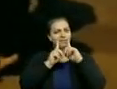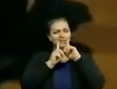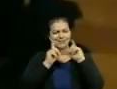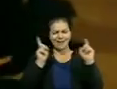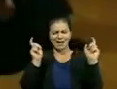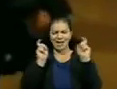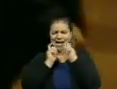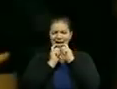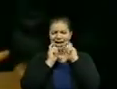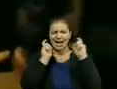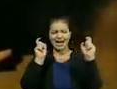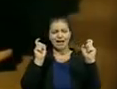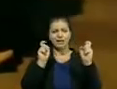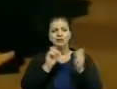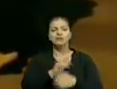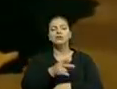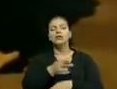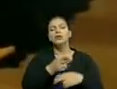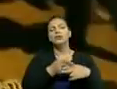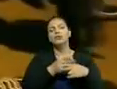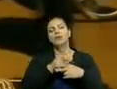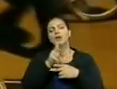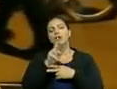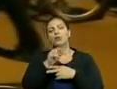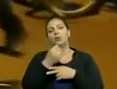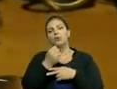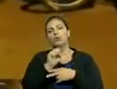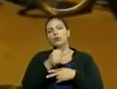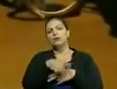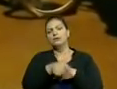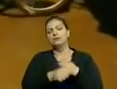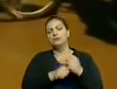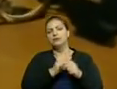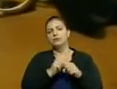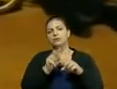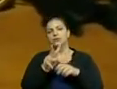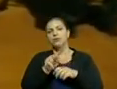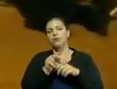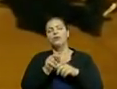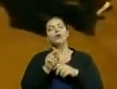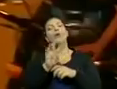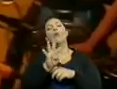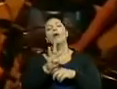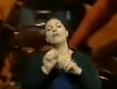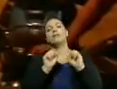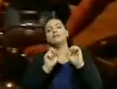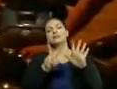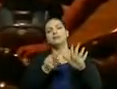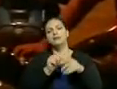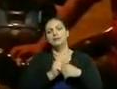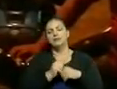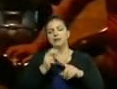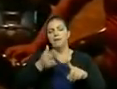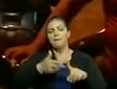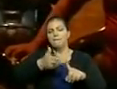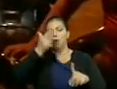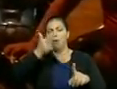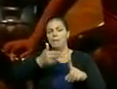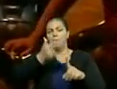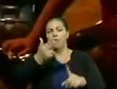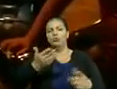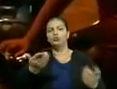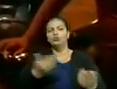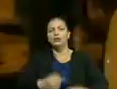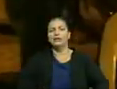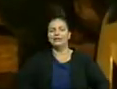El occiso, de nombre Lucas Molina, de 47 años de edad, recibió 2 disparos, uno a la altura del